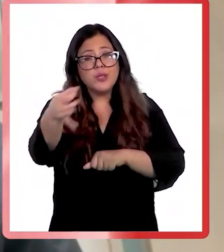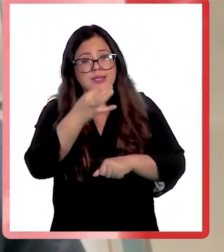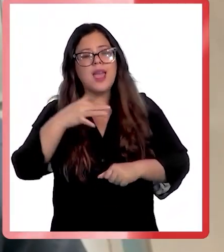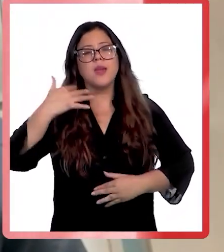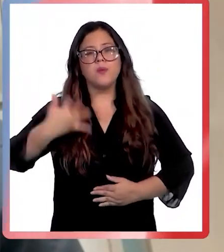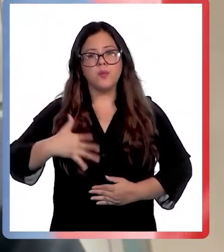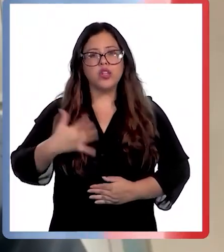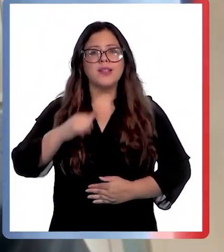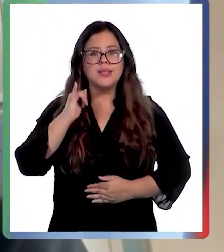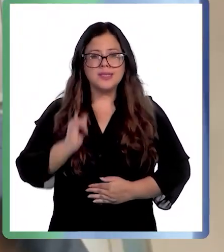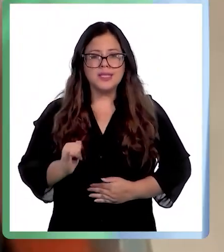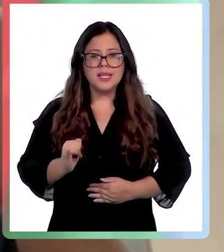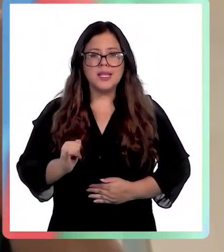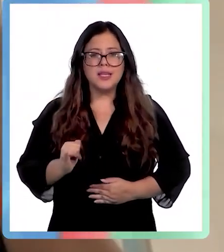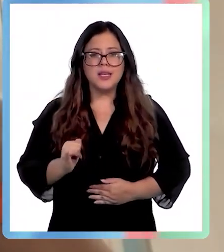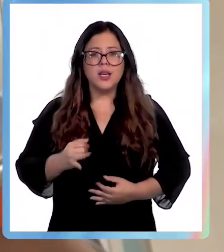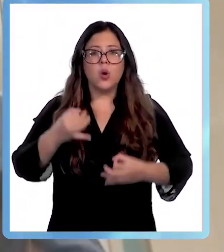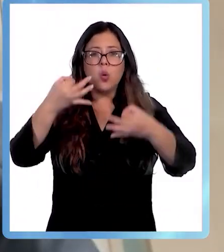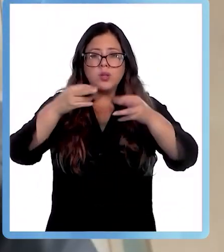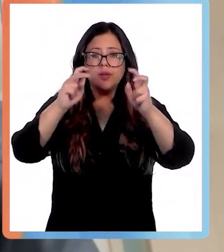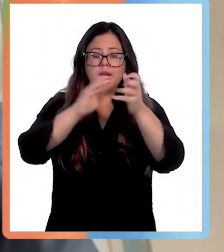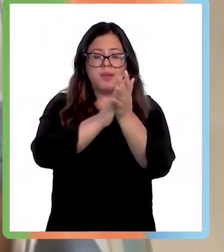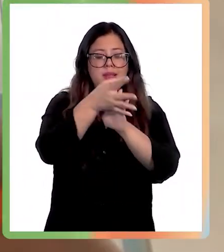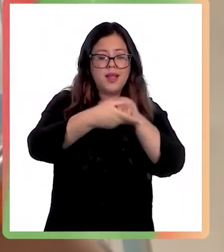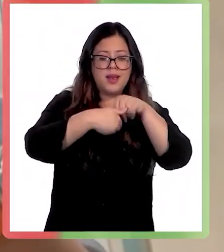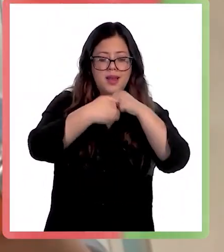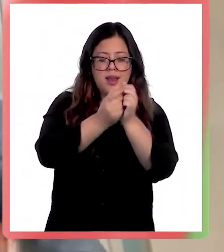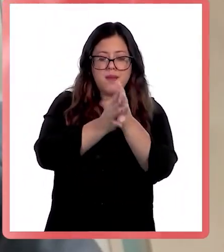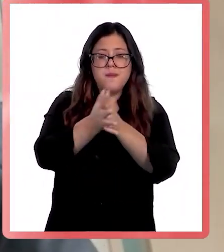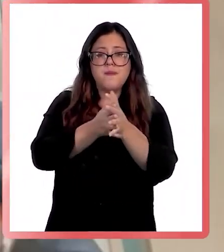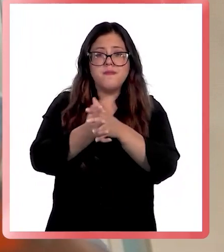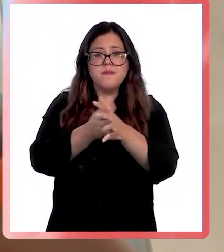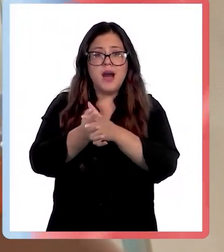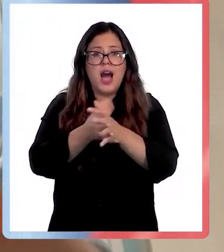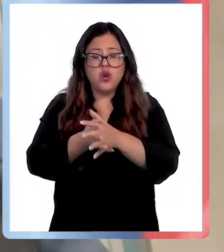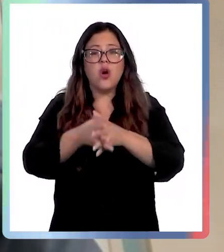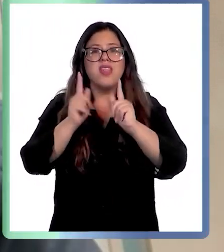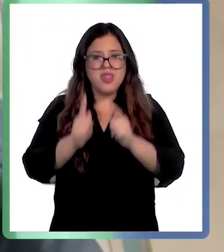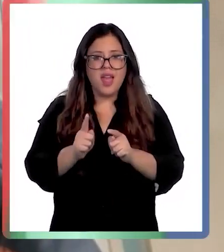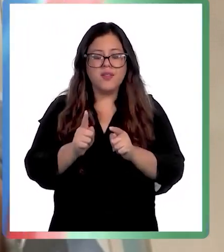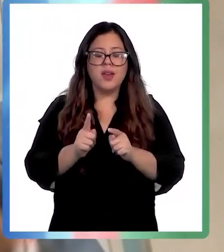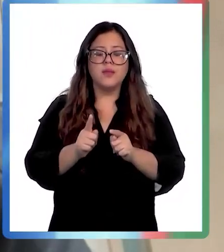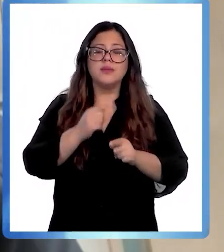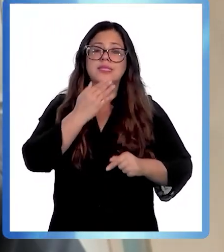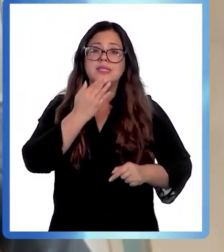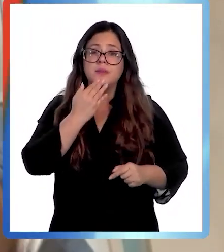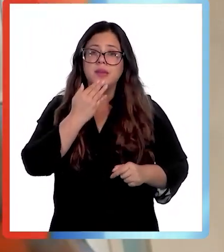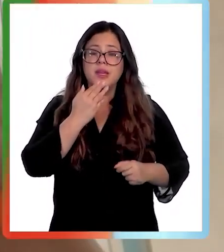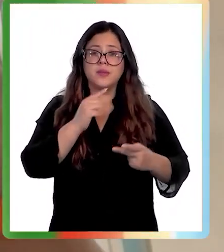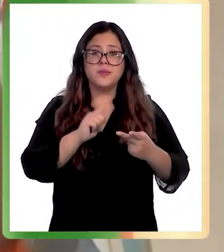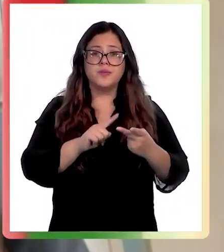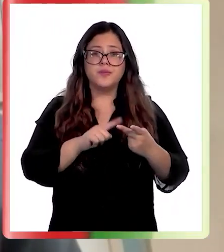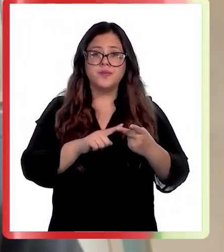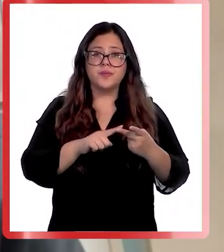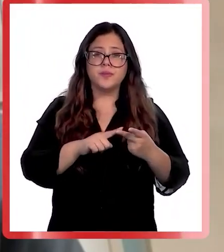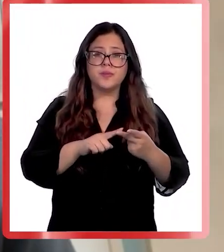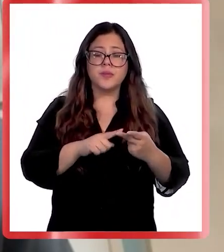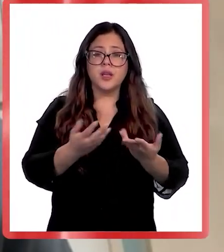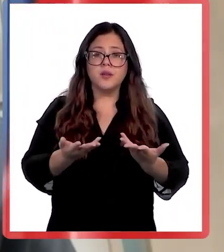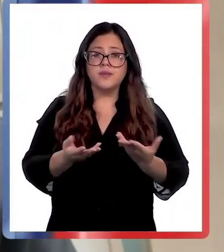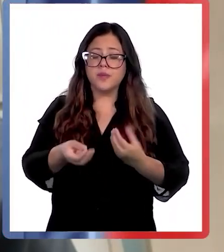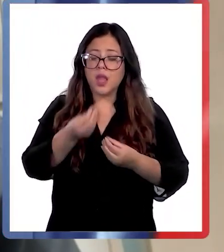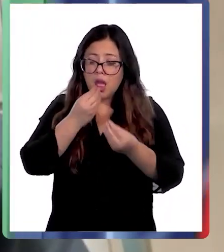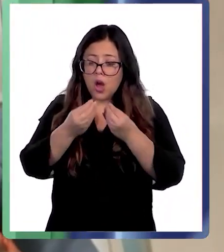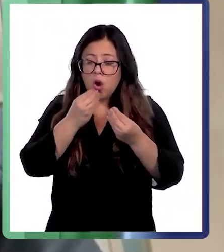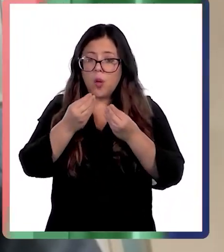tú decías es fundamental. Aseo de manos, aseo de manos, aseo de manos. Segundo, recordar, tratar